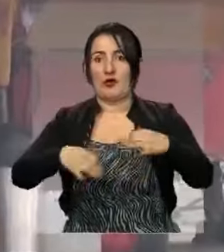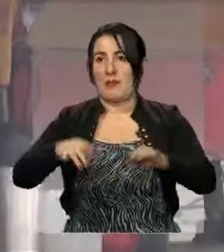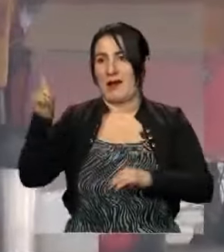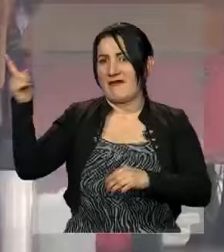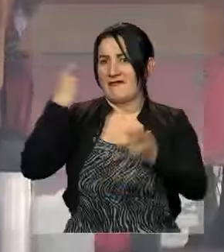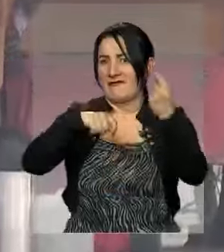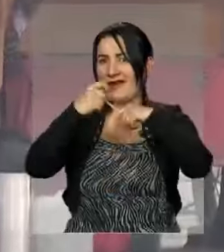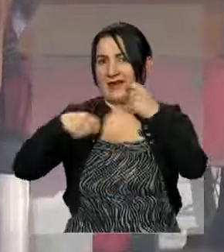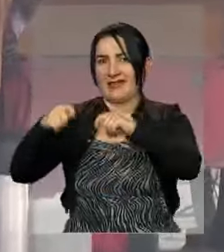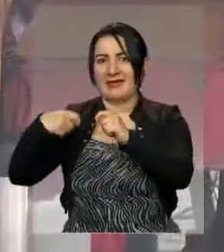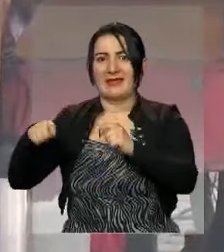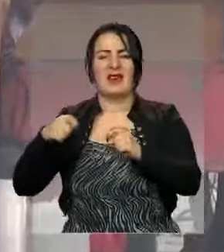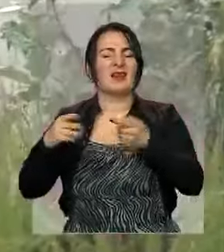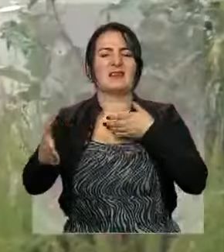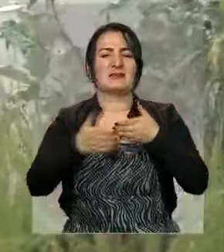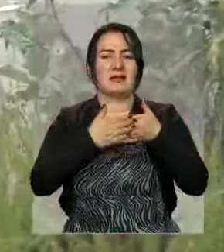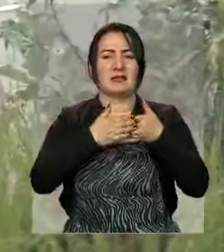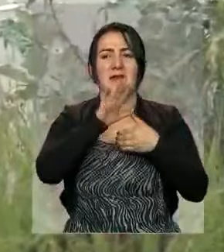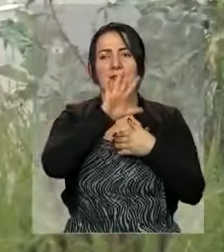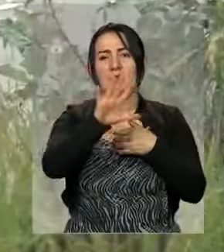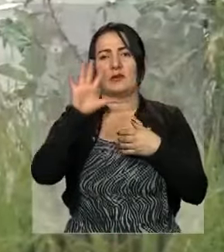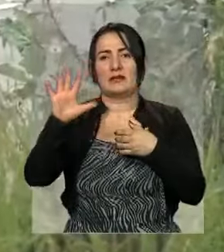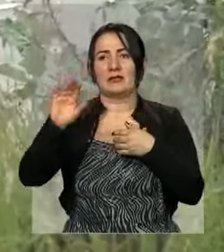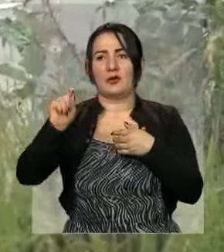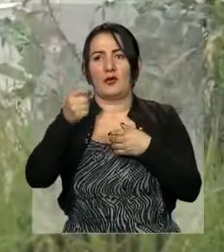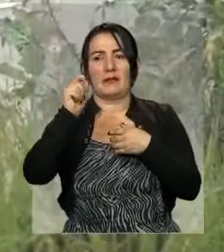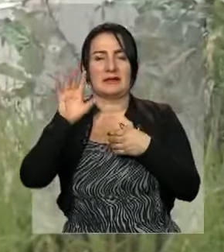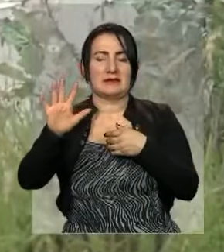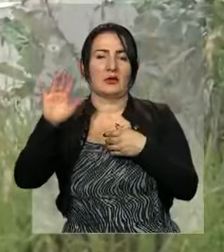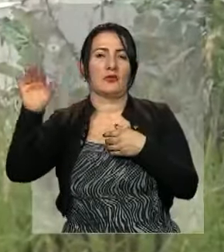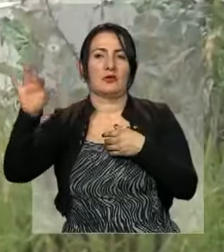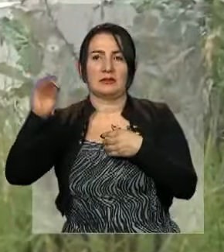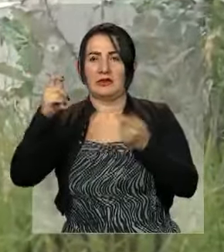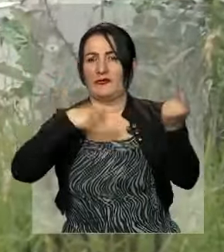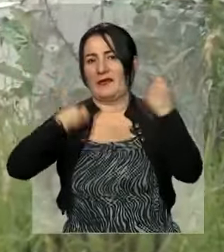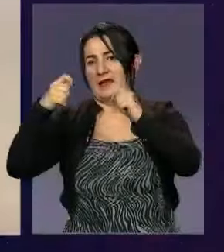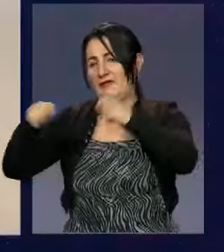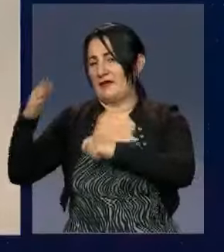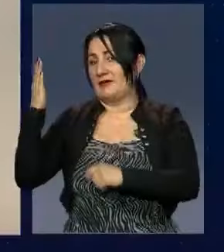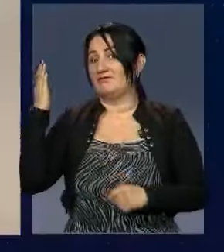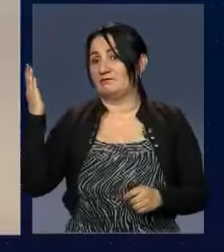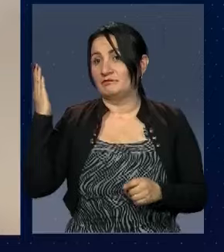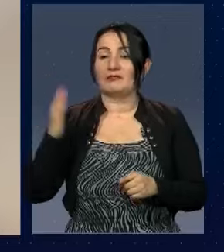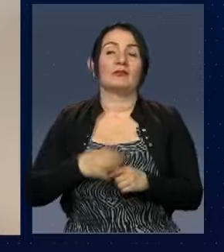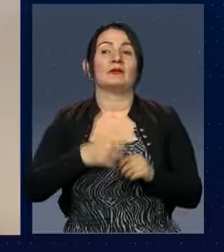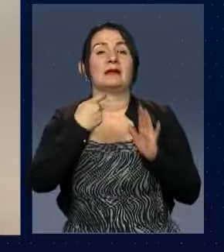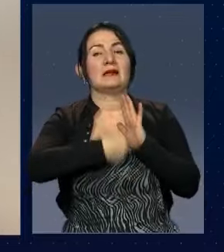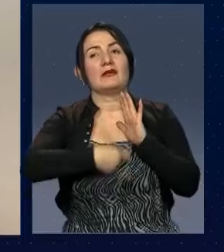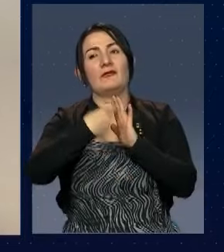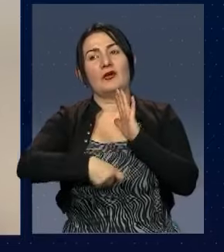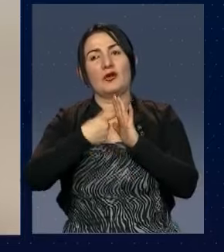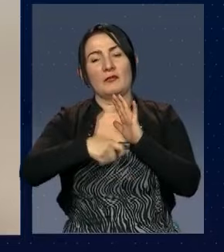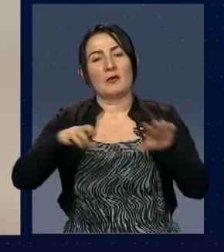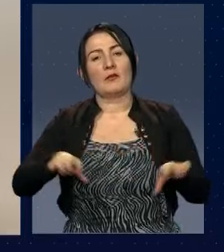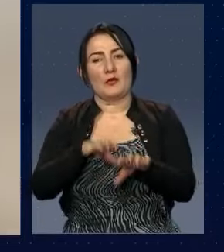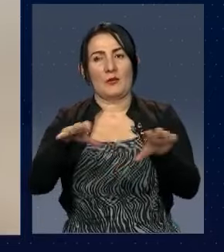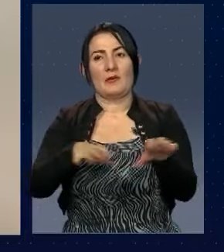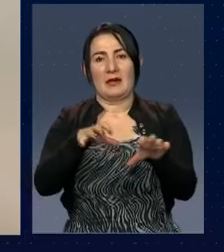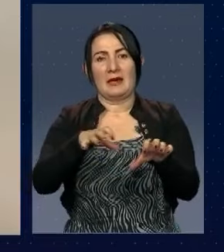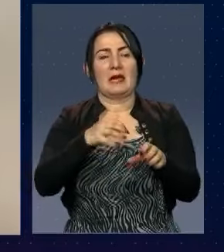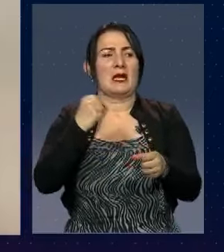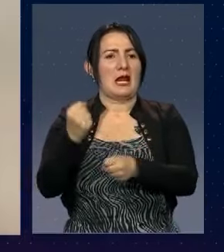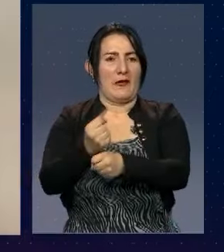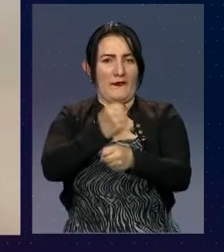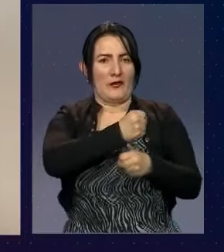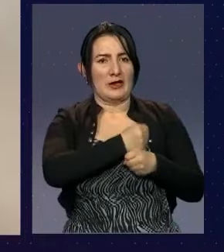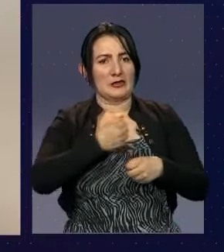último trimestre de 2023 con un 55,5%. Lo que promueve esta reforma es la laboralización,